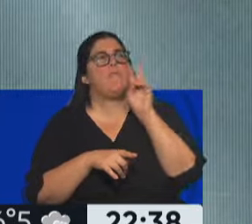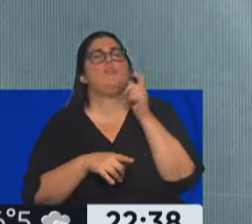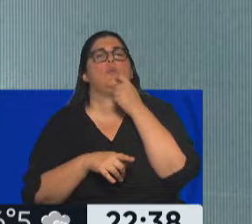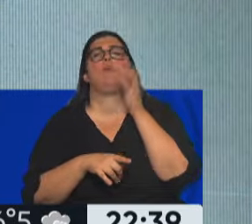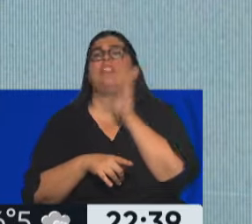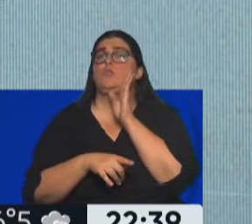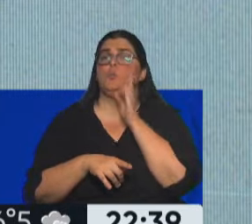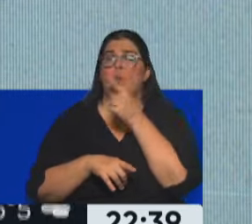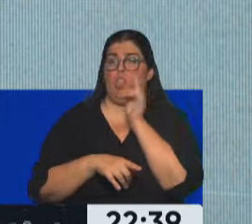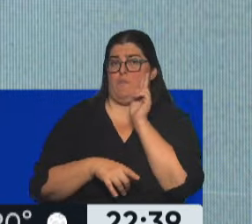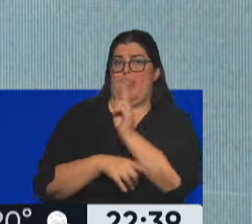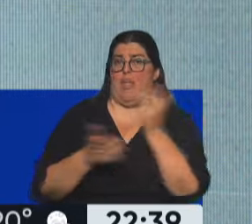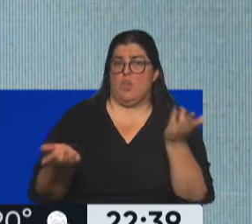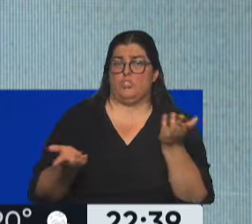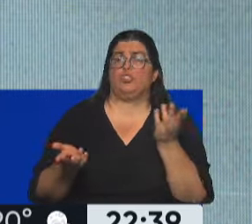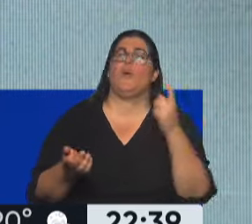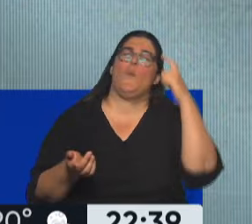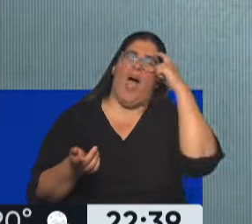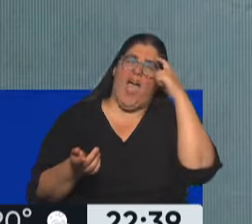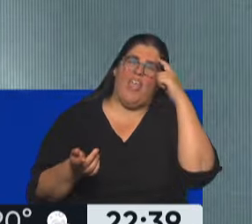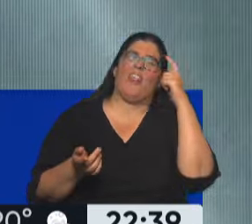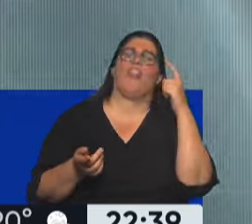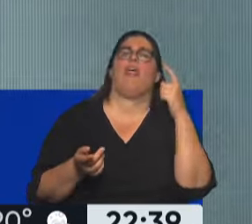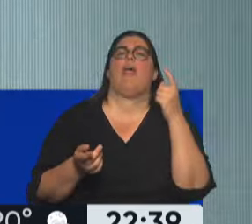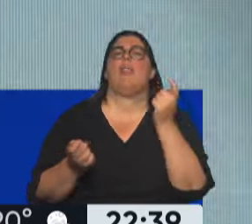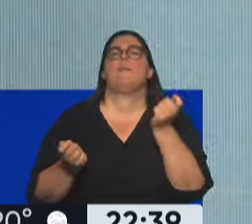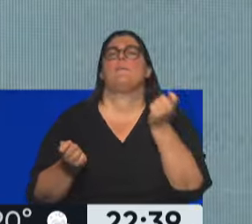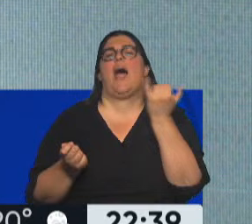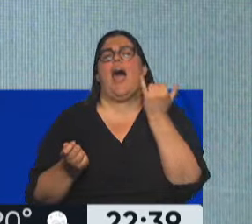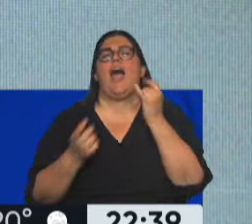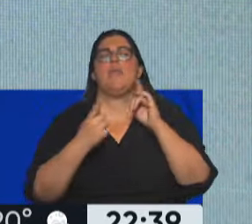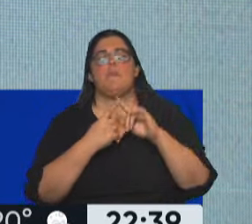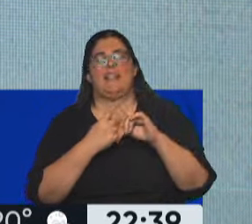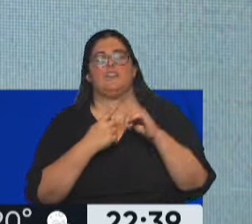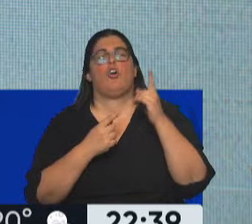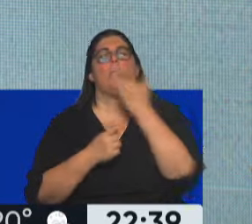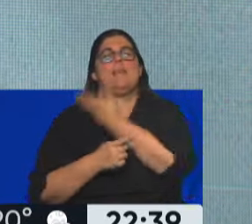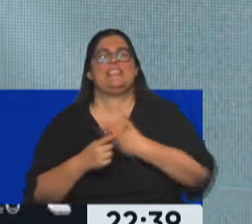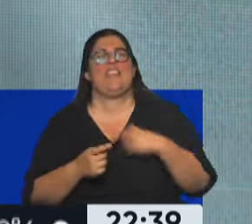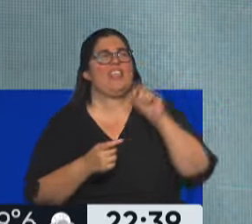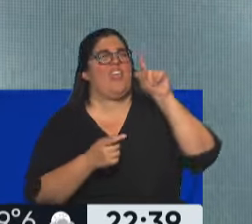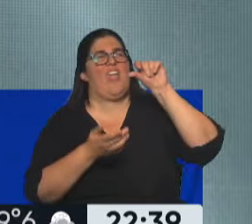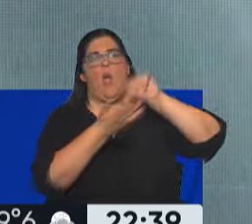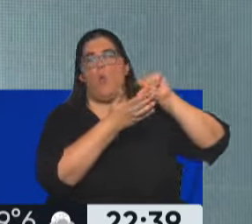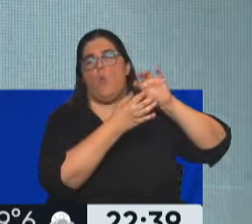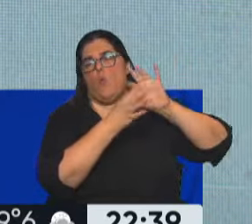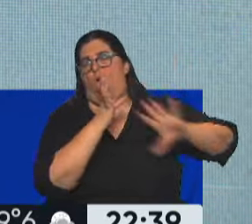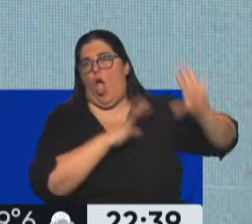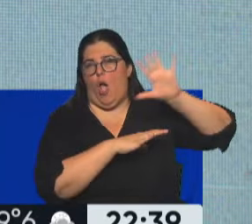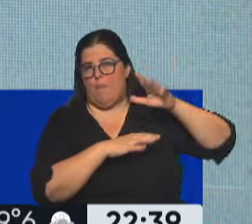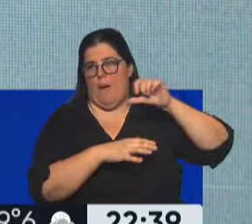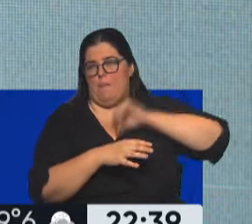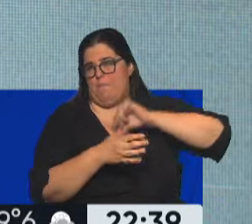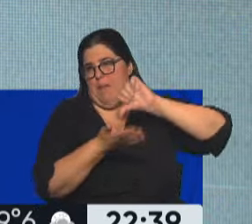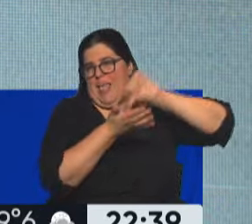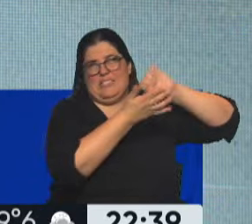Unidos. Esto muchas veces que se dice, bueno, Joe Biden maneja un vínculo con varios mandatarios europeos que por ahí con una posible presidencia de